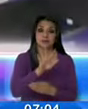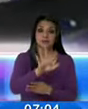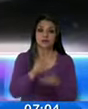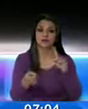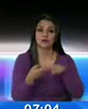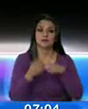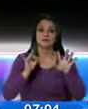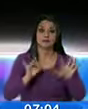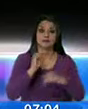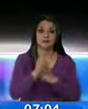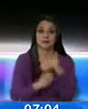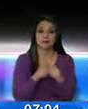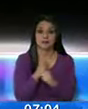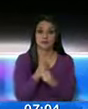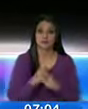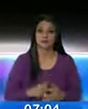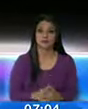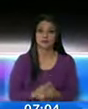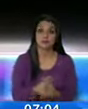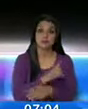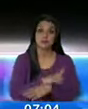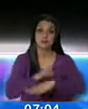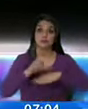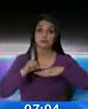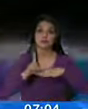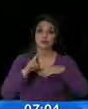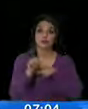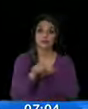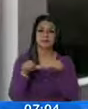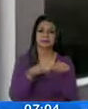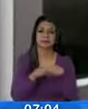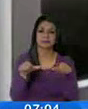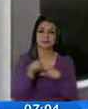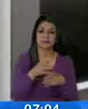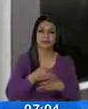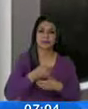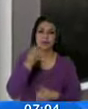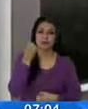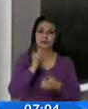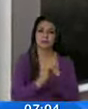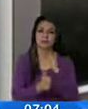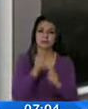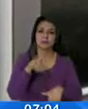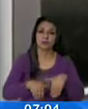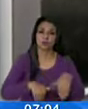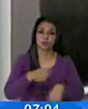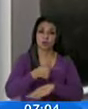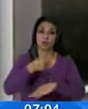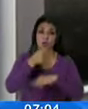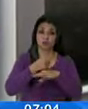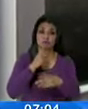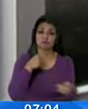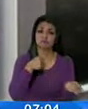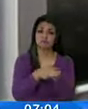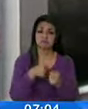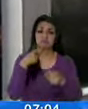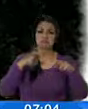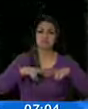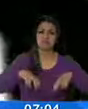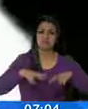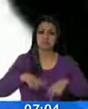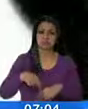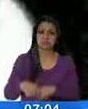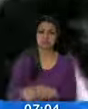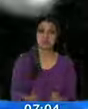7 años. La Dirección Administrativa de Fedeguayas indicó que prestarán las facilidades para la investigación y este viernes darán